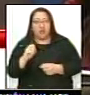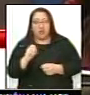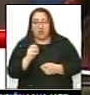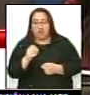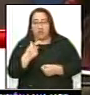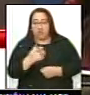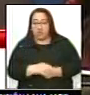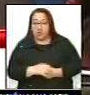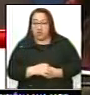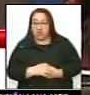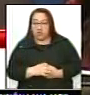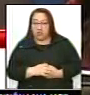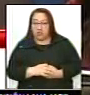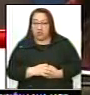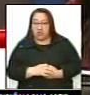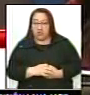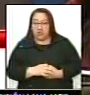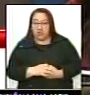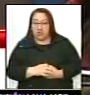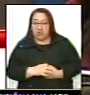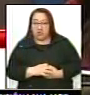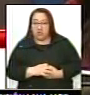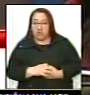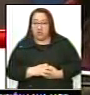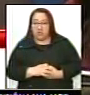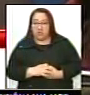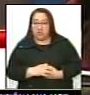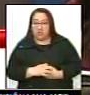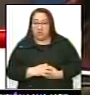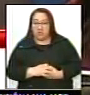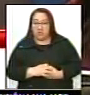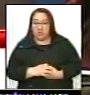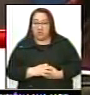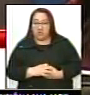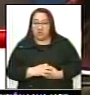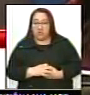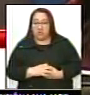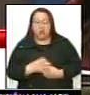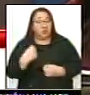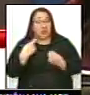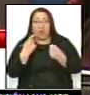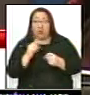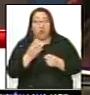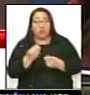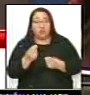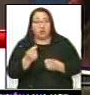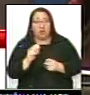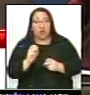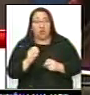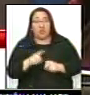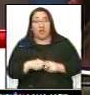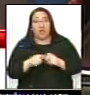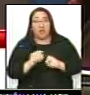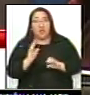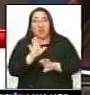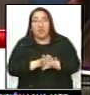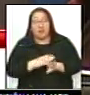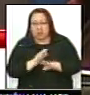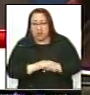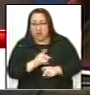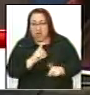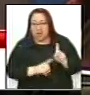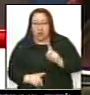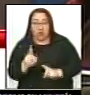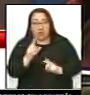porque obviamente no estábamos de acuerdo con la forma de actuar o tal vez de blindar a